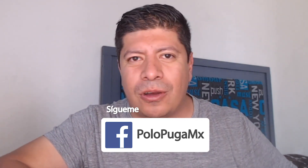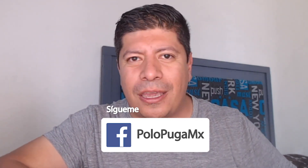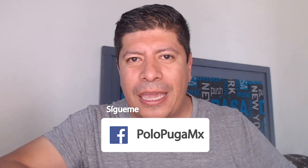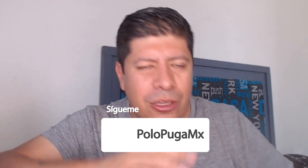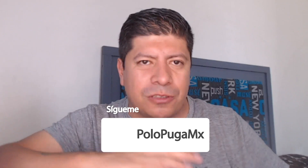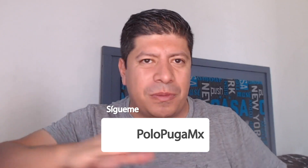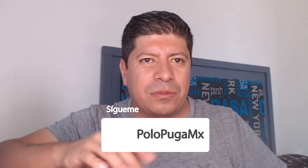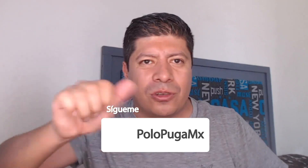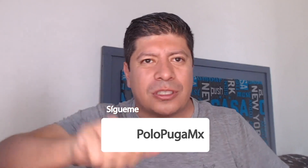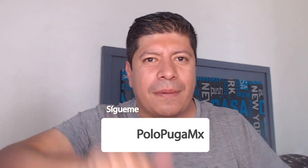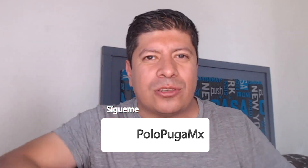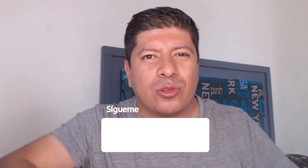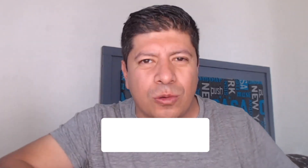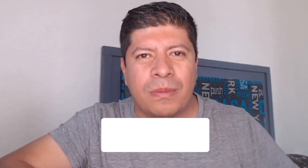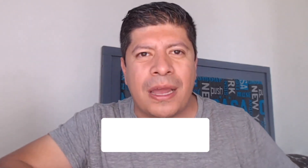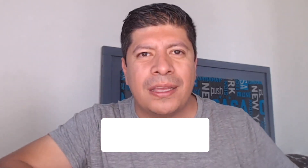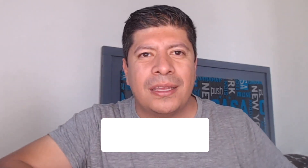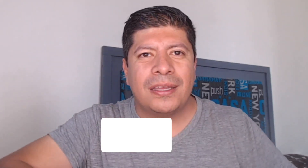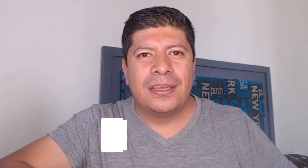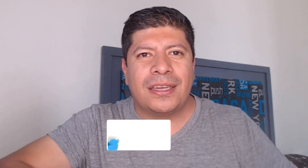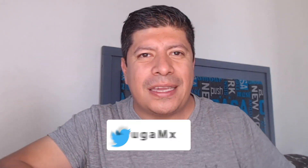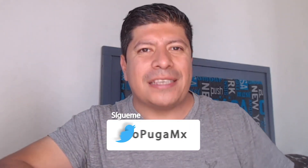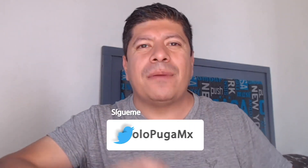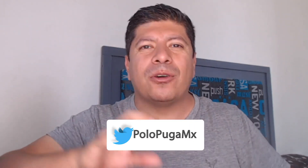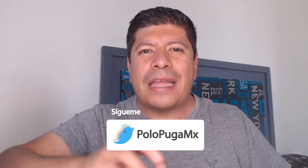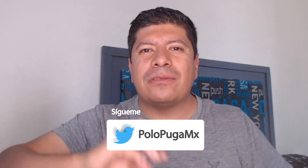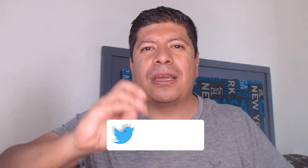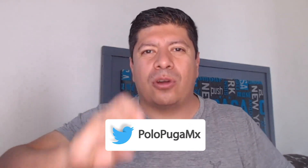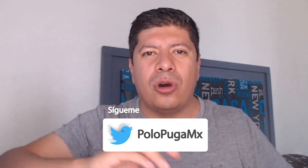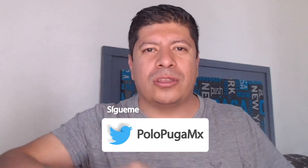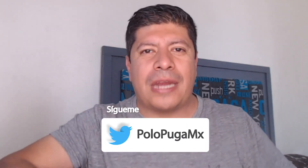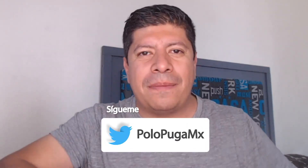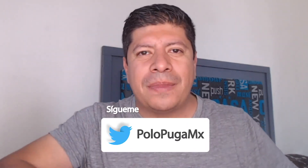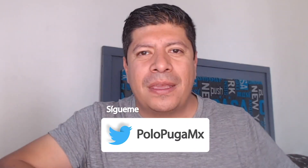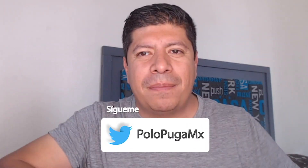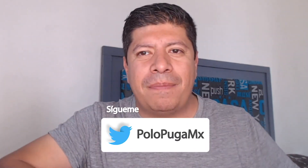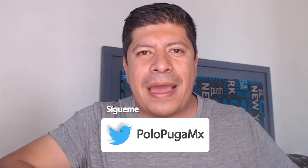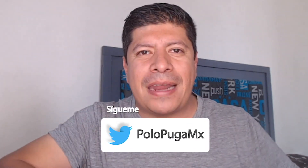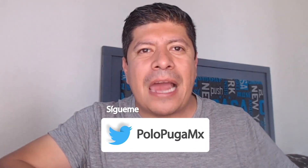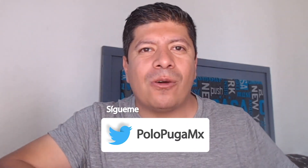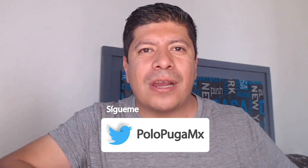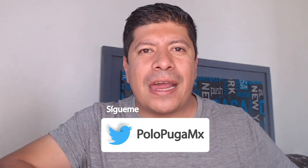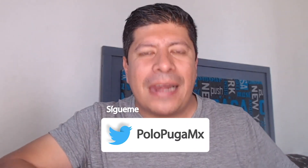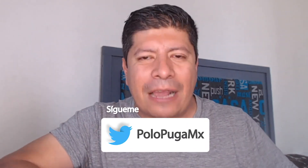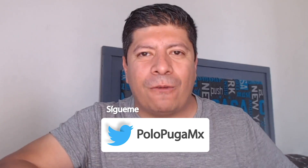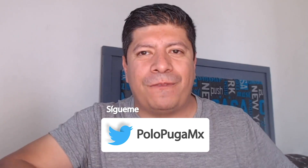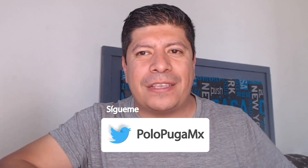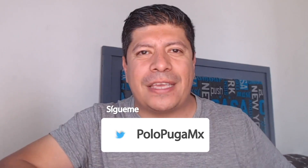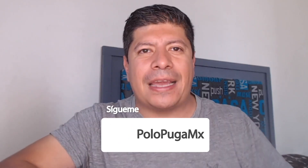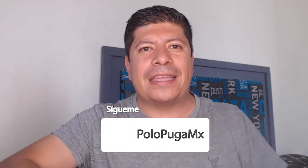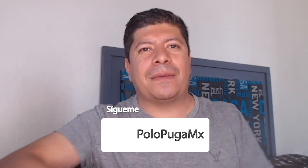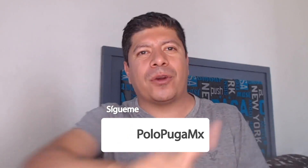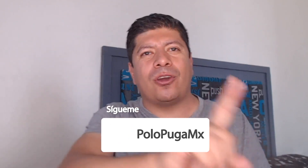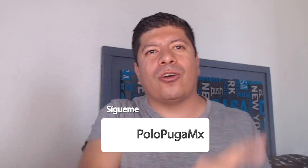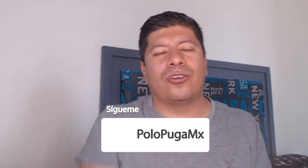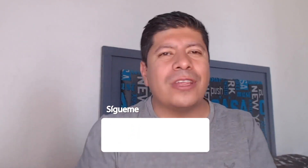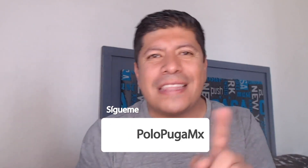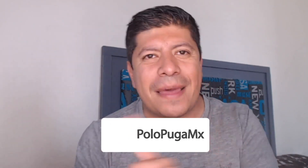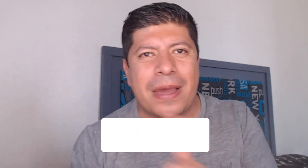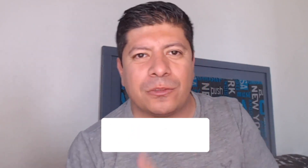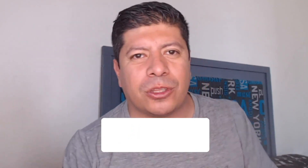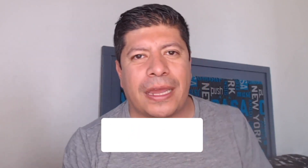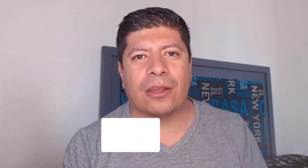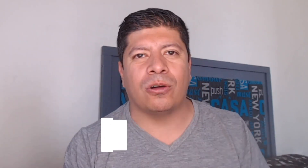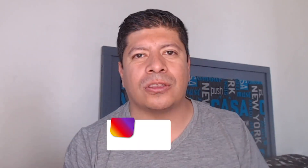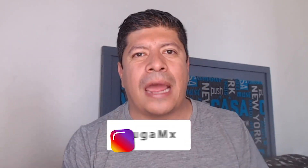buscando ellos mismos cavar su tumba? ¿Crees que votando en contra van a lograr la confianza de la gente? Porque, ojo, no es